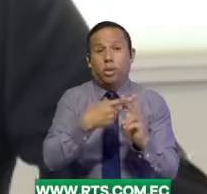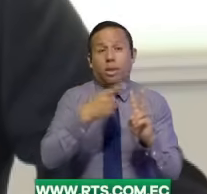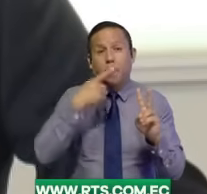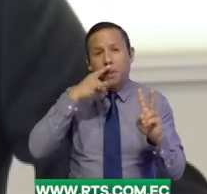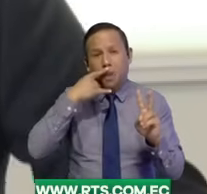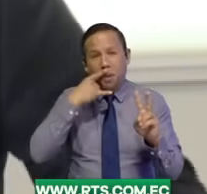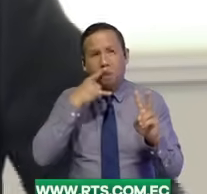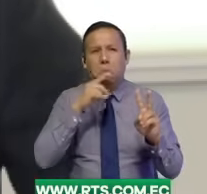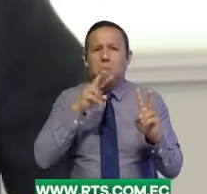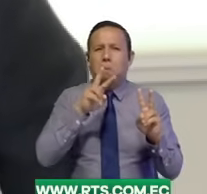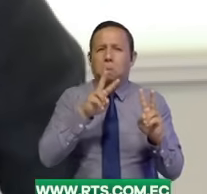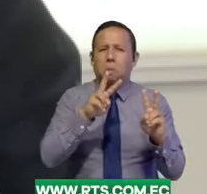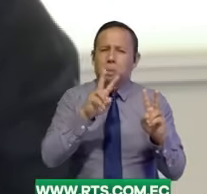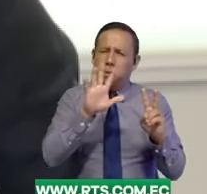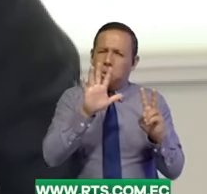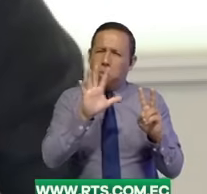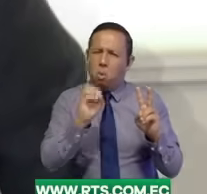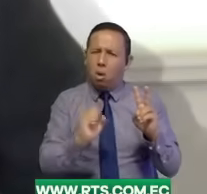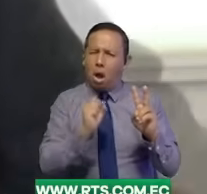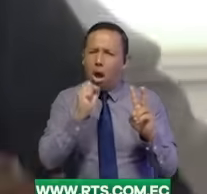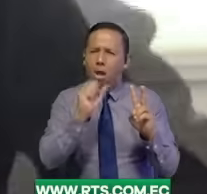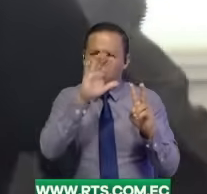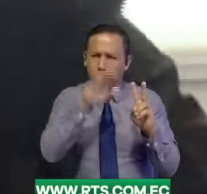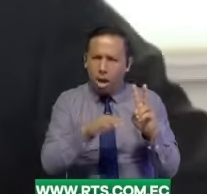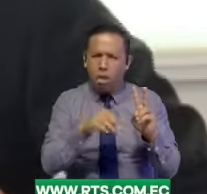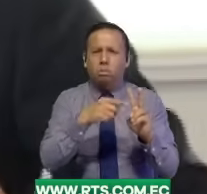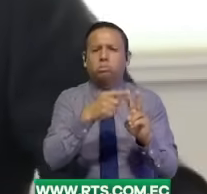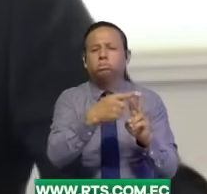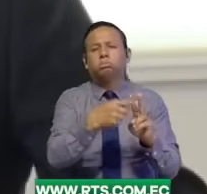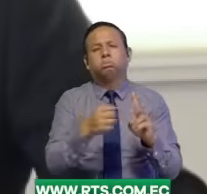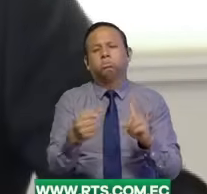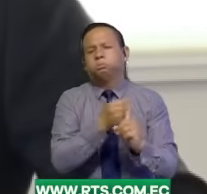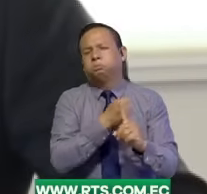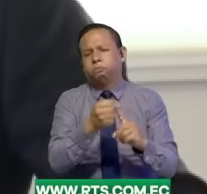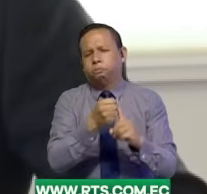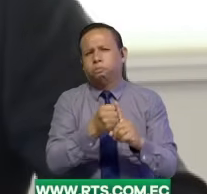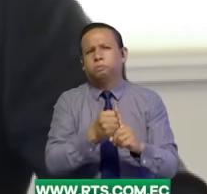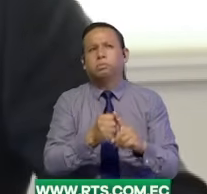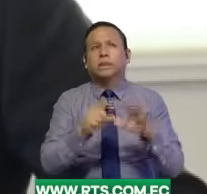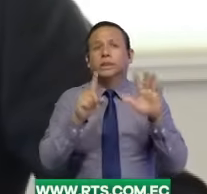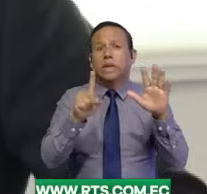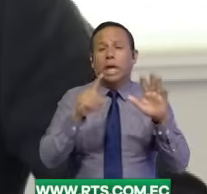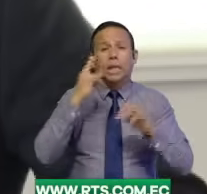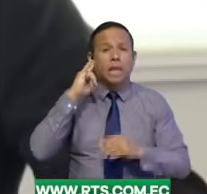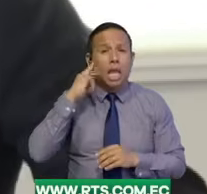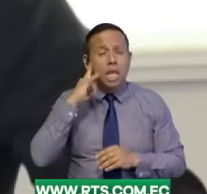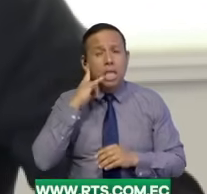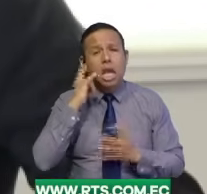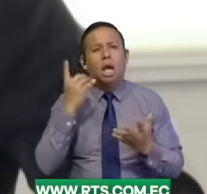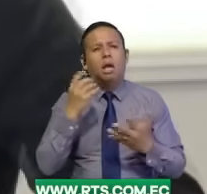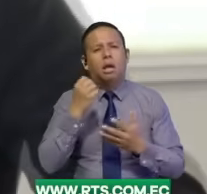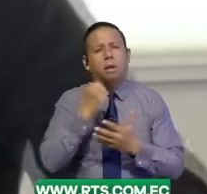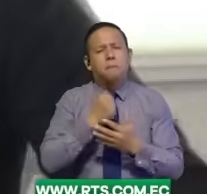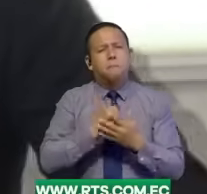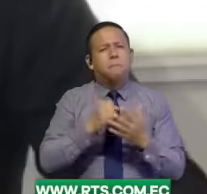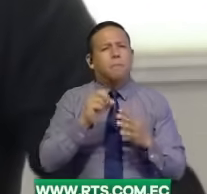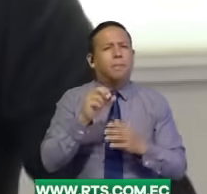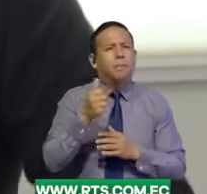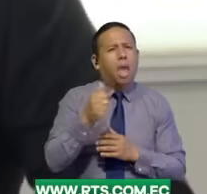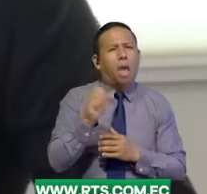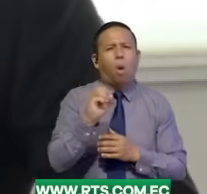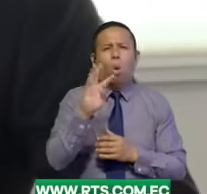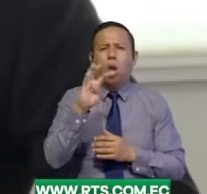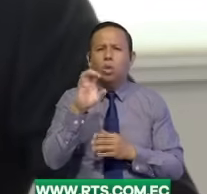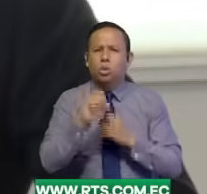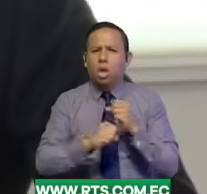de 5 años sufre algún tipo de violencia en el país. 6 niñas entre 10 y 14 años dan a luz todos los días. Hay niñas